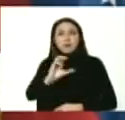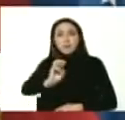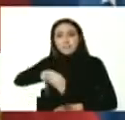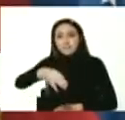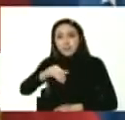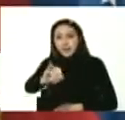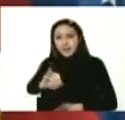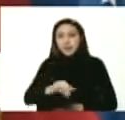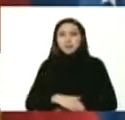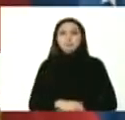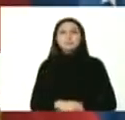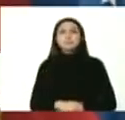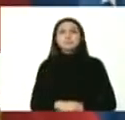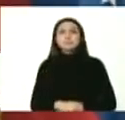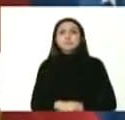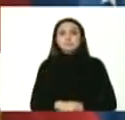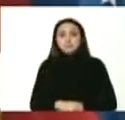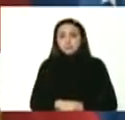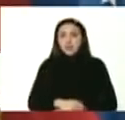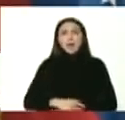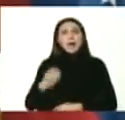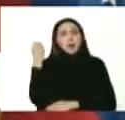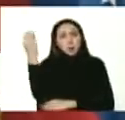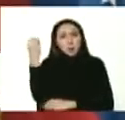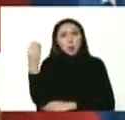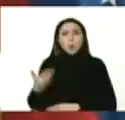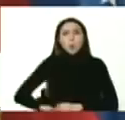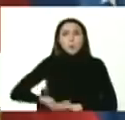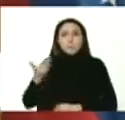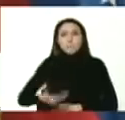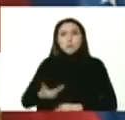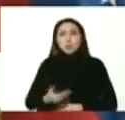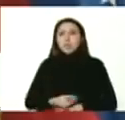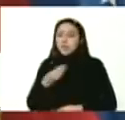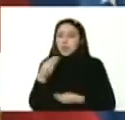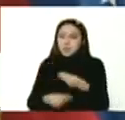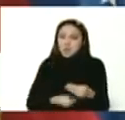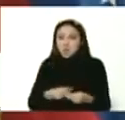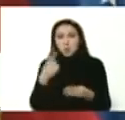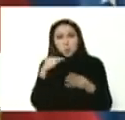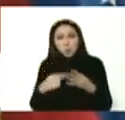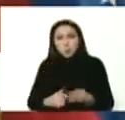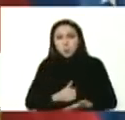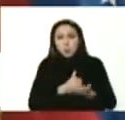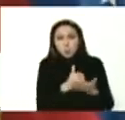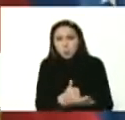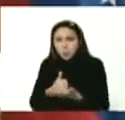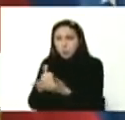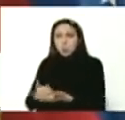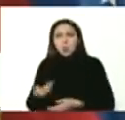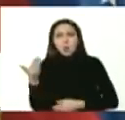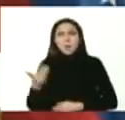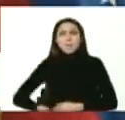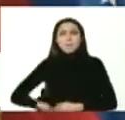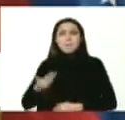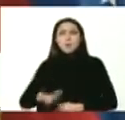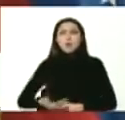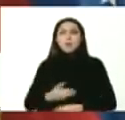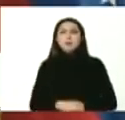larga audiencia donde se fijaron pues este tipo de cooperación importante siempre